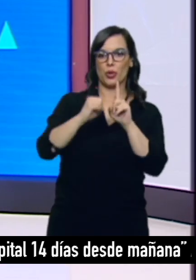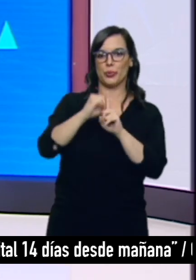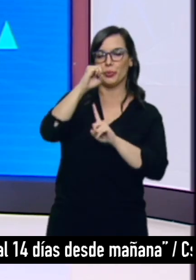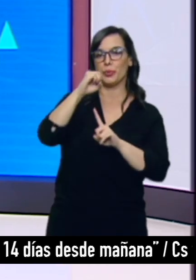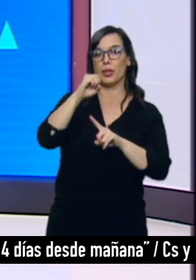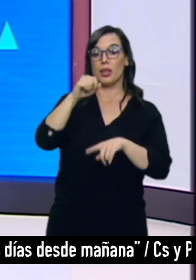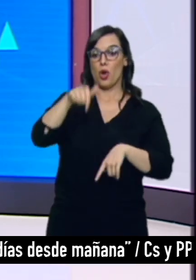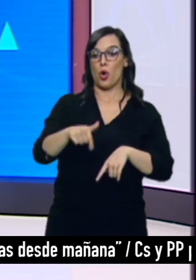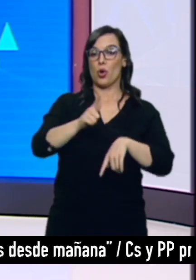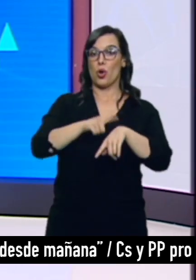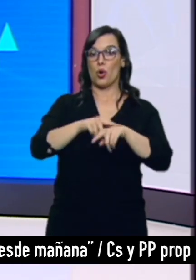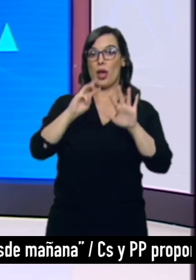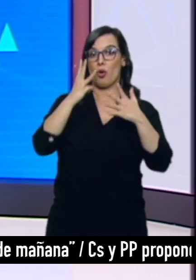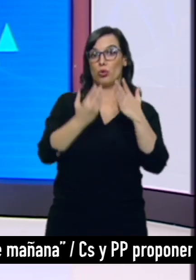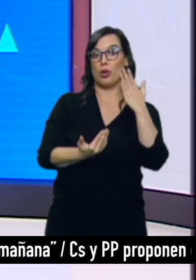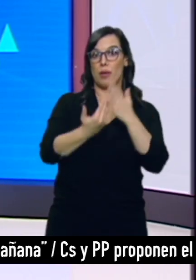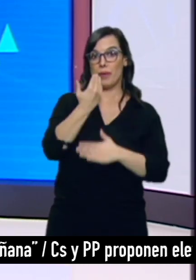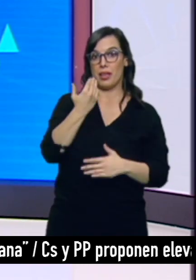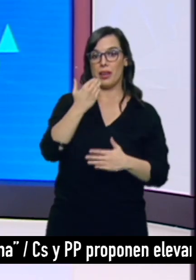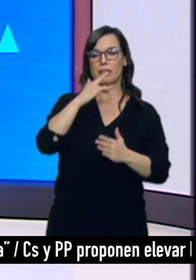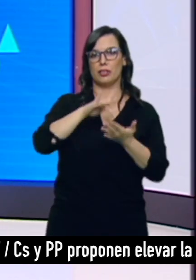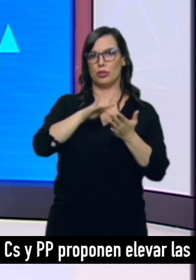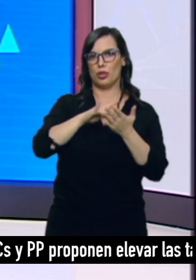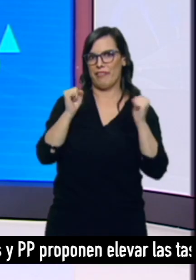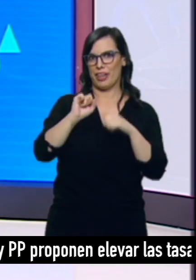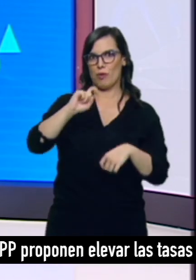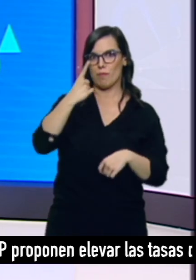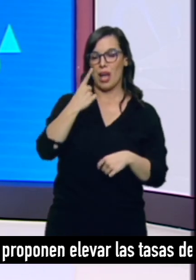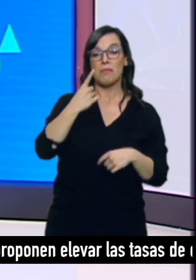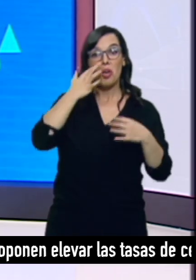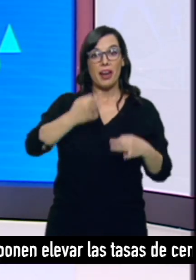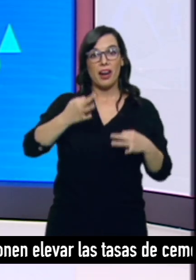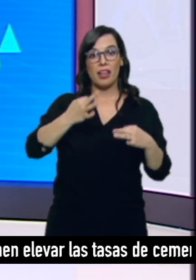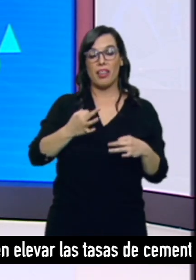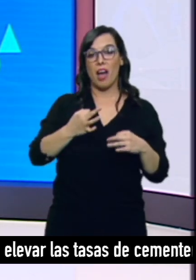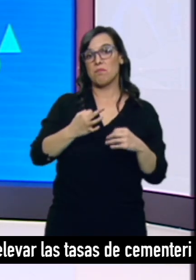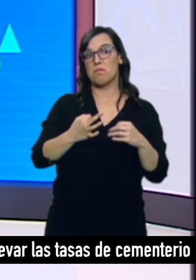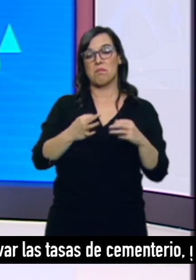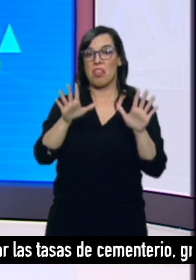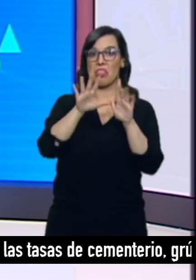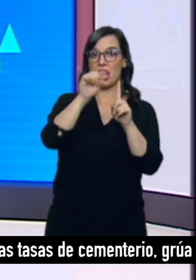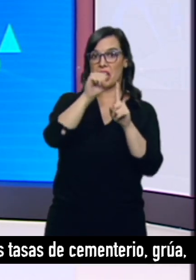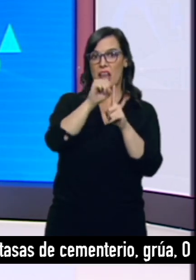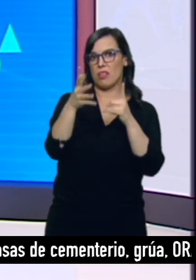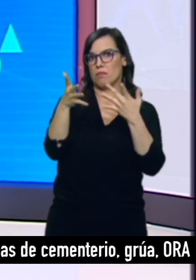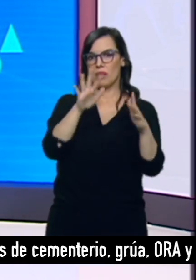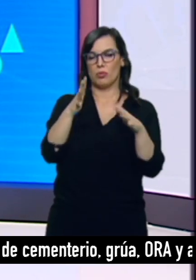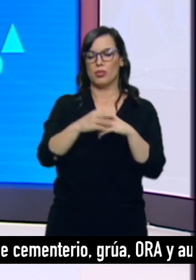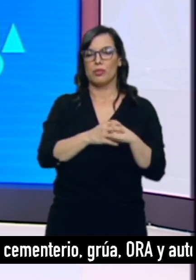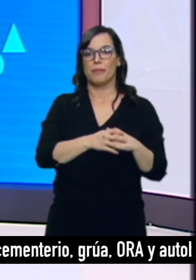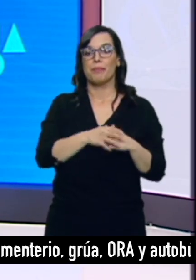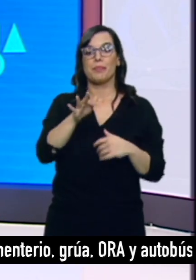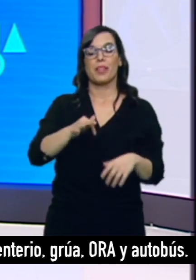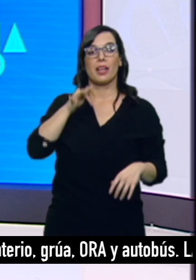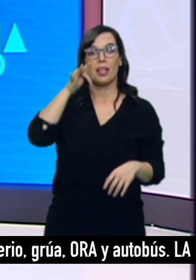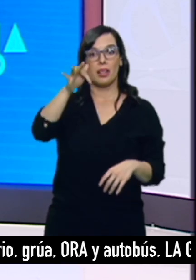8 de la mañana, que es cuando se registran las temperaturas más bajas de todo el día, no se ha bajado de los 10 grados en ninguna capital de provincia. Además, hemos